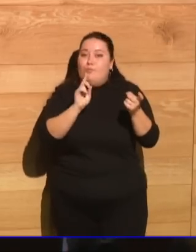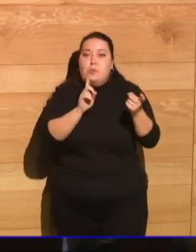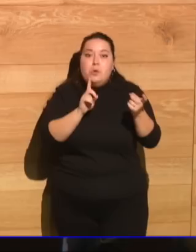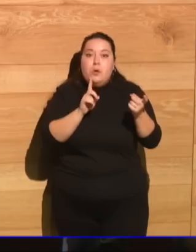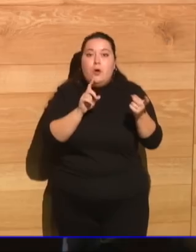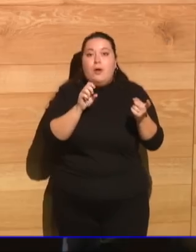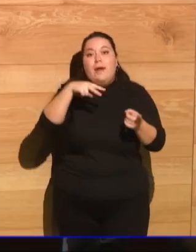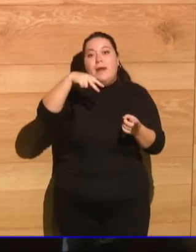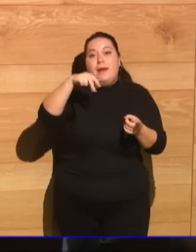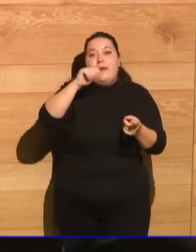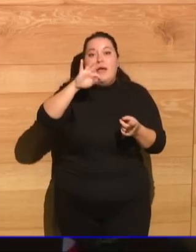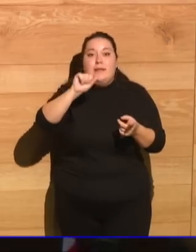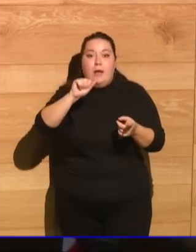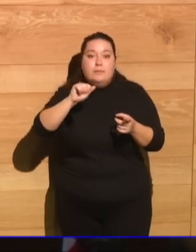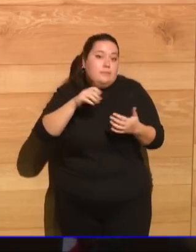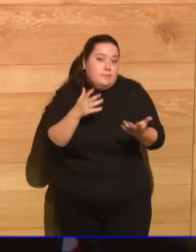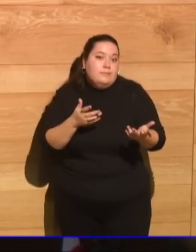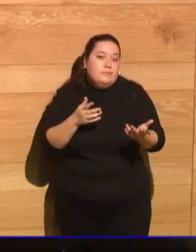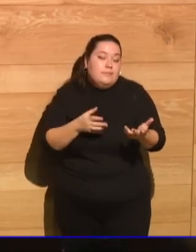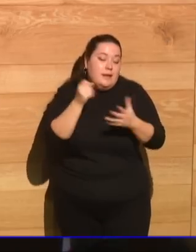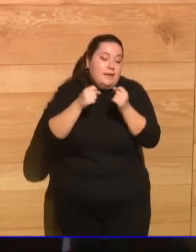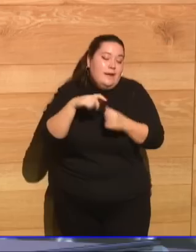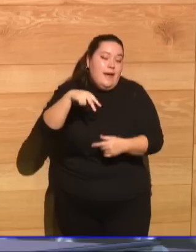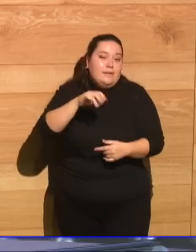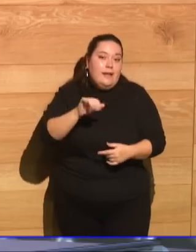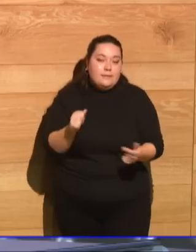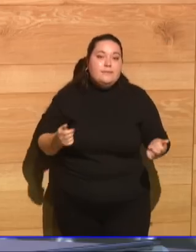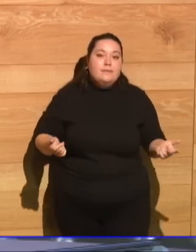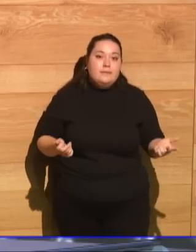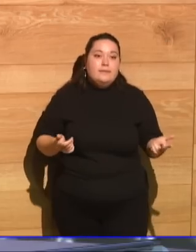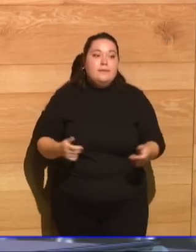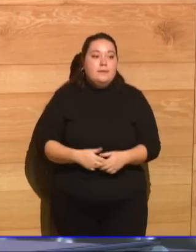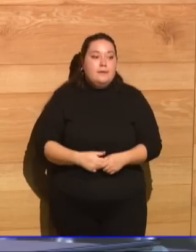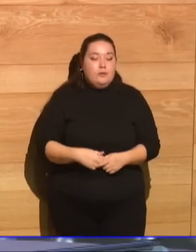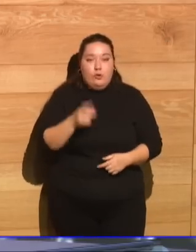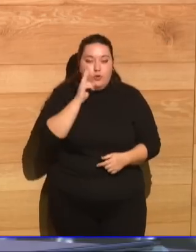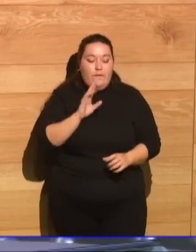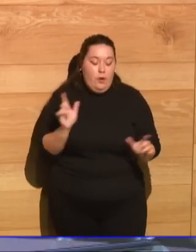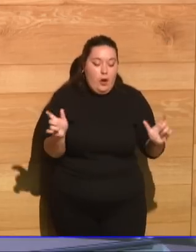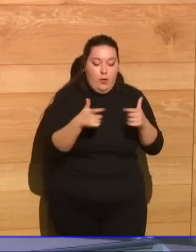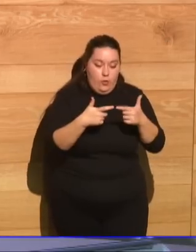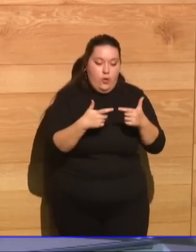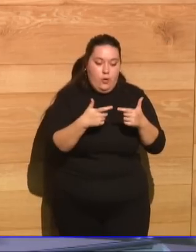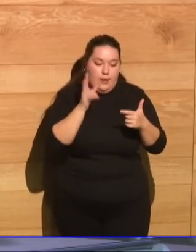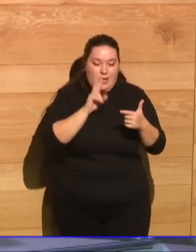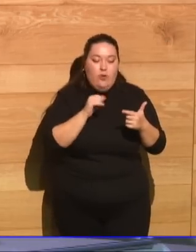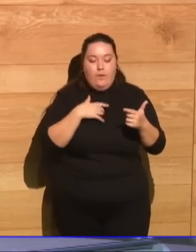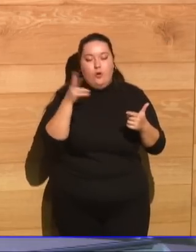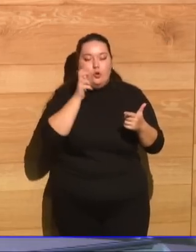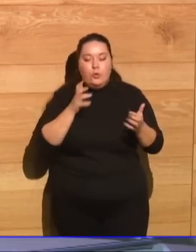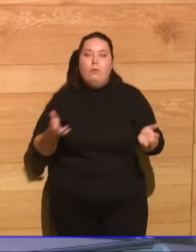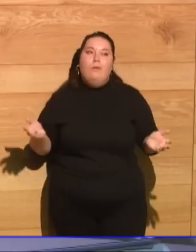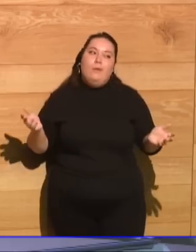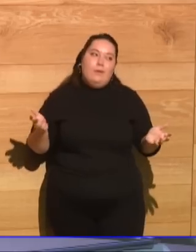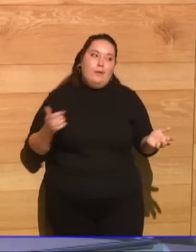disparen nata. Nada. Así que todo esto, claro, ¿a quién se le ocurre que eso tiene sentido? Es que yo veo esa reunión en un despacho. ¿Qué habéis ¿Sabes?